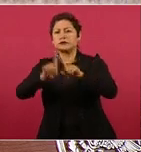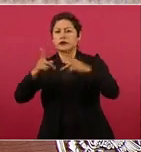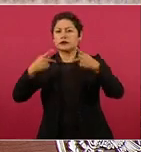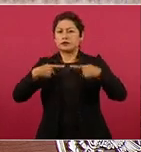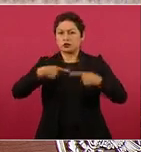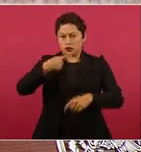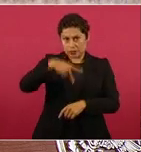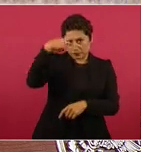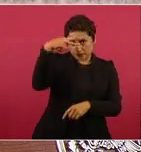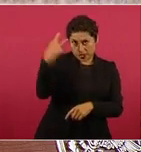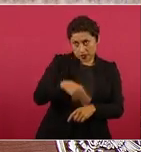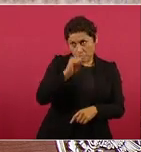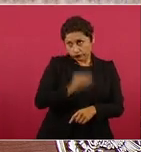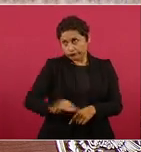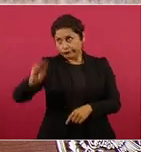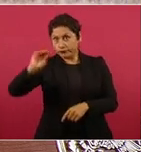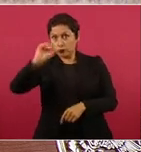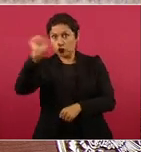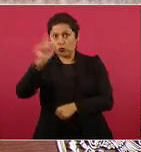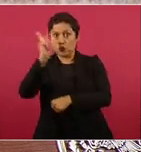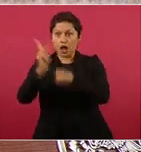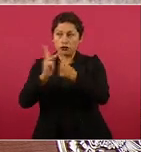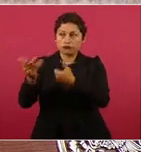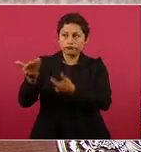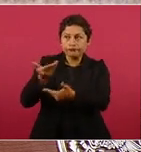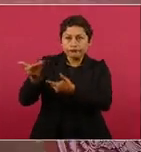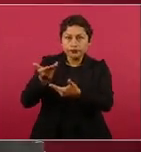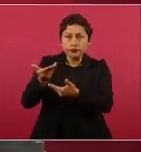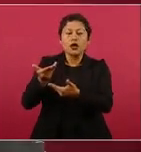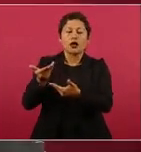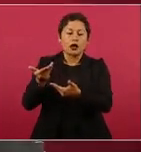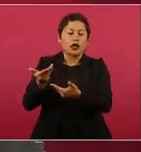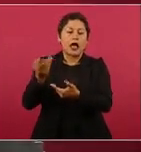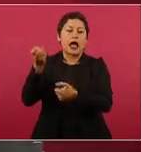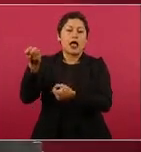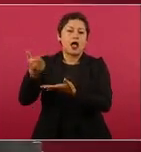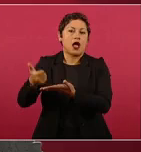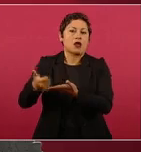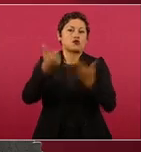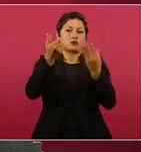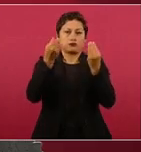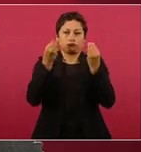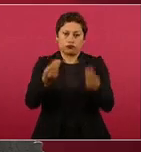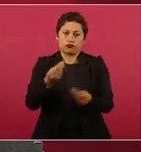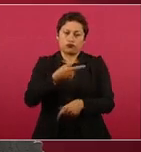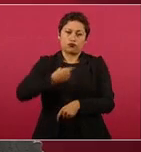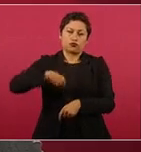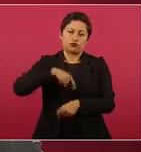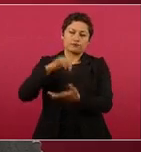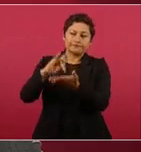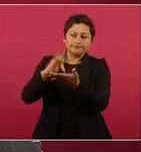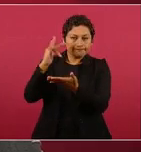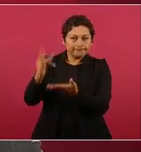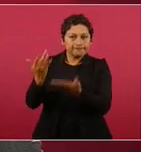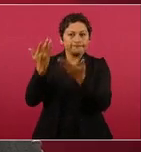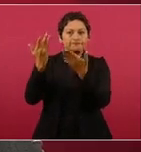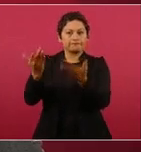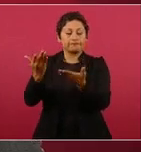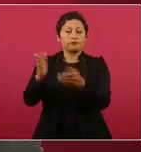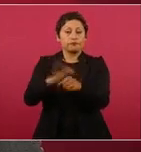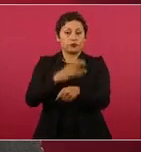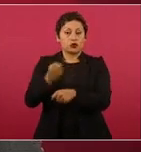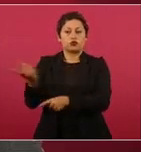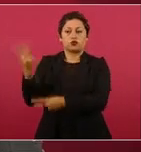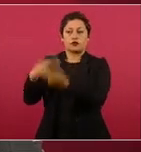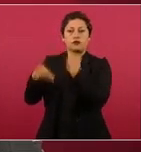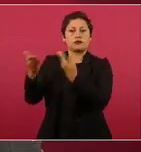agradecemos mucho, y va a informarnos por lo mismo el secretario de